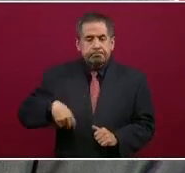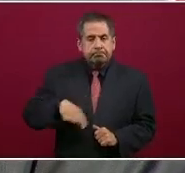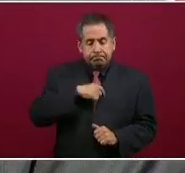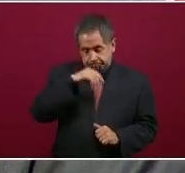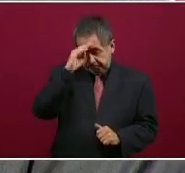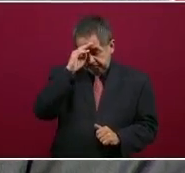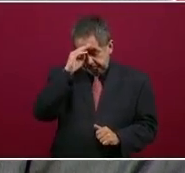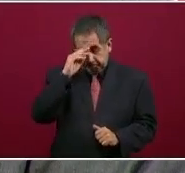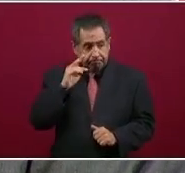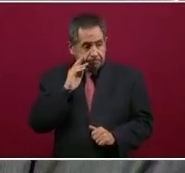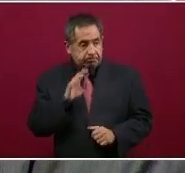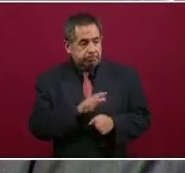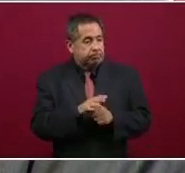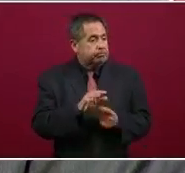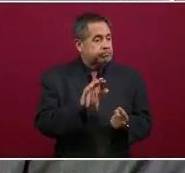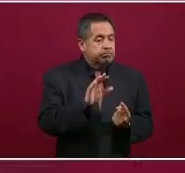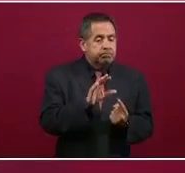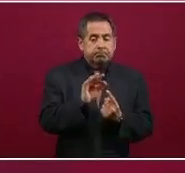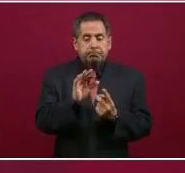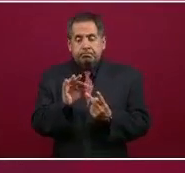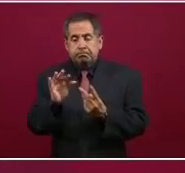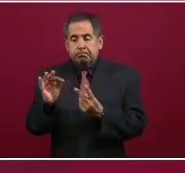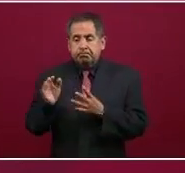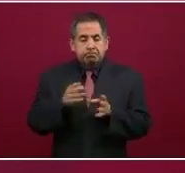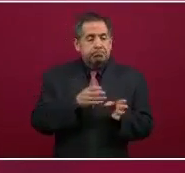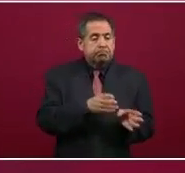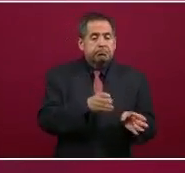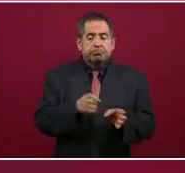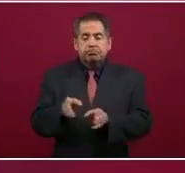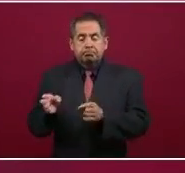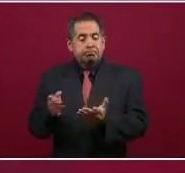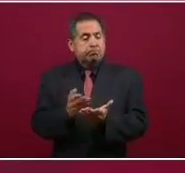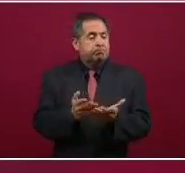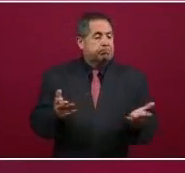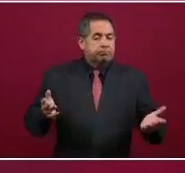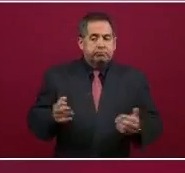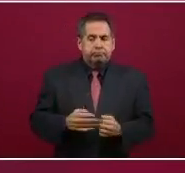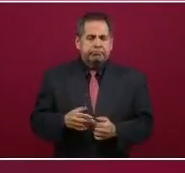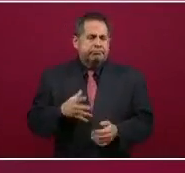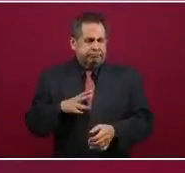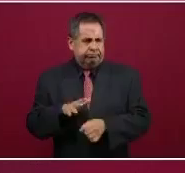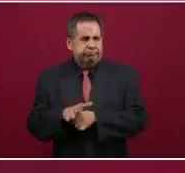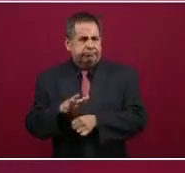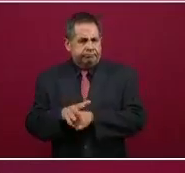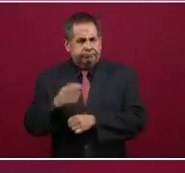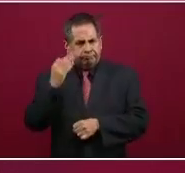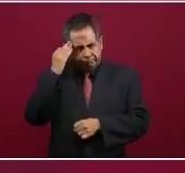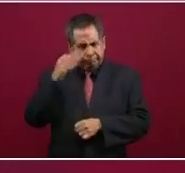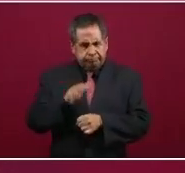analizando opciones, alternativas, tenemos tiempo para eso.